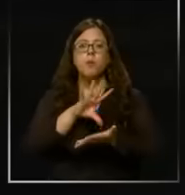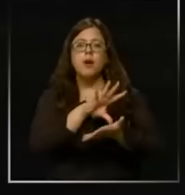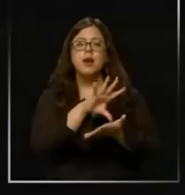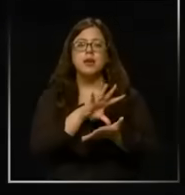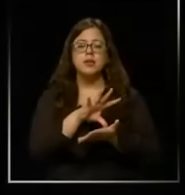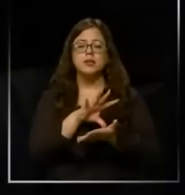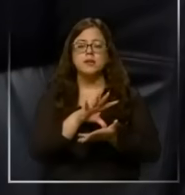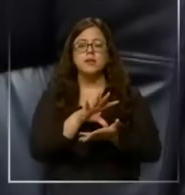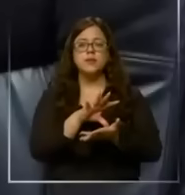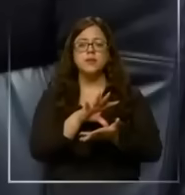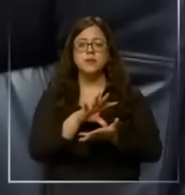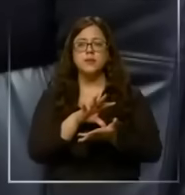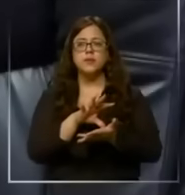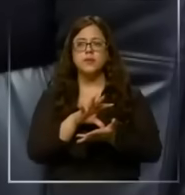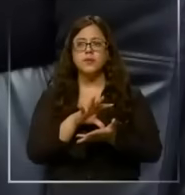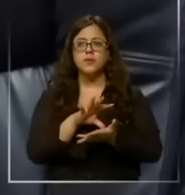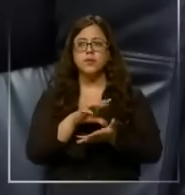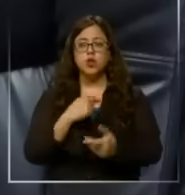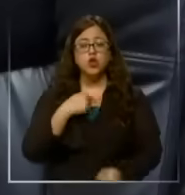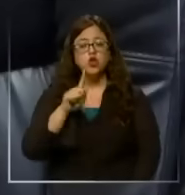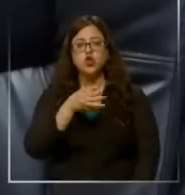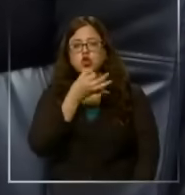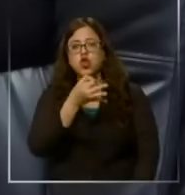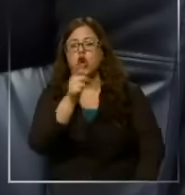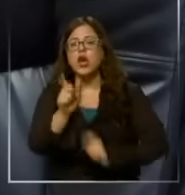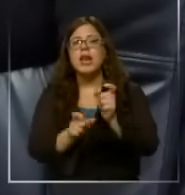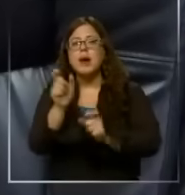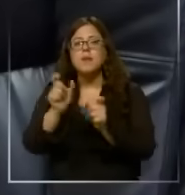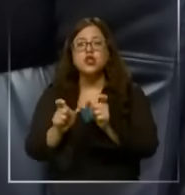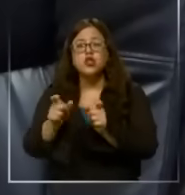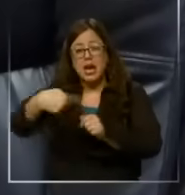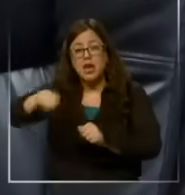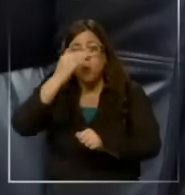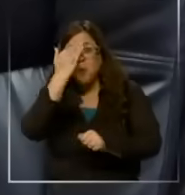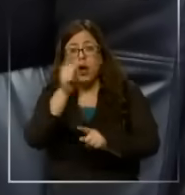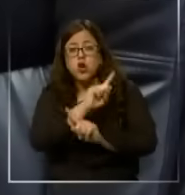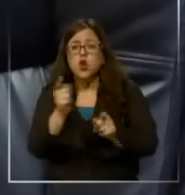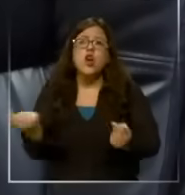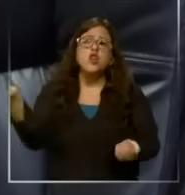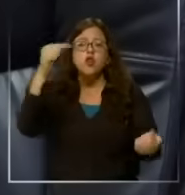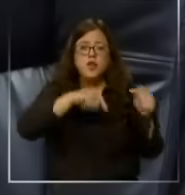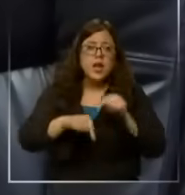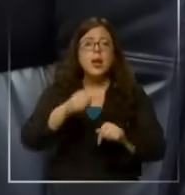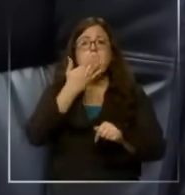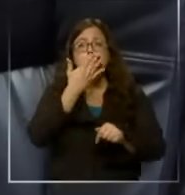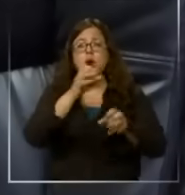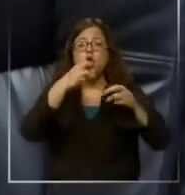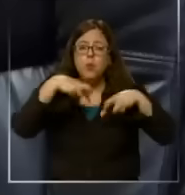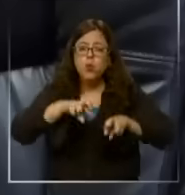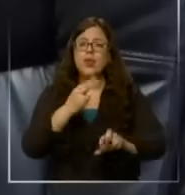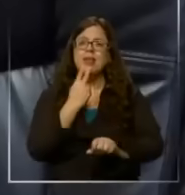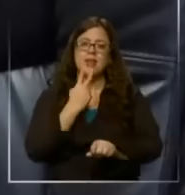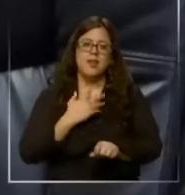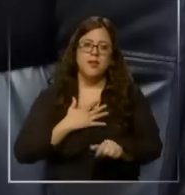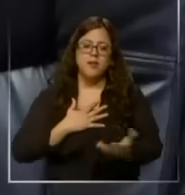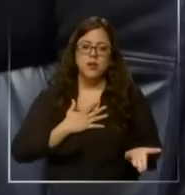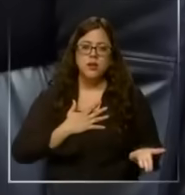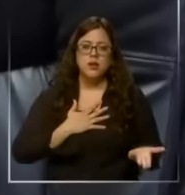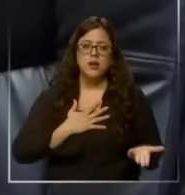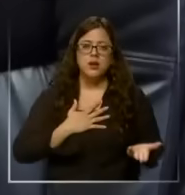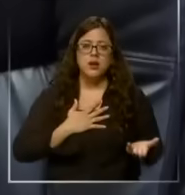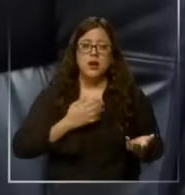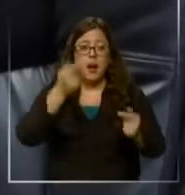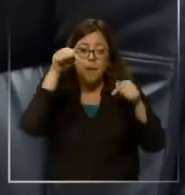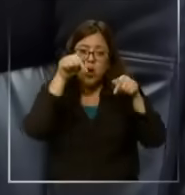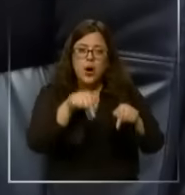no... digo que las personas migrantes sean malas, ellas vienen a buscar mejores condiciones de vida y por supuesto estas no son